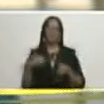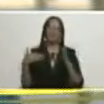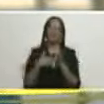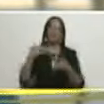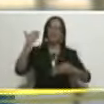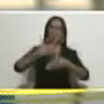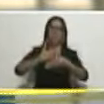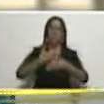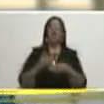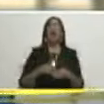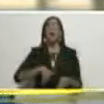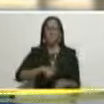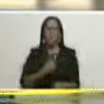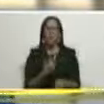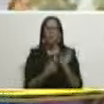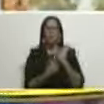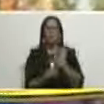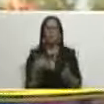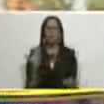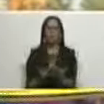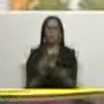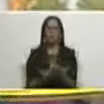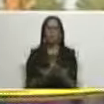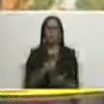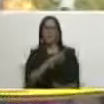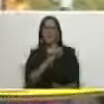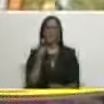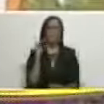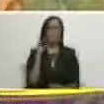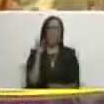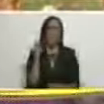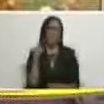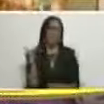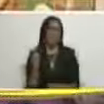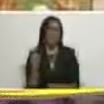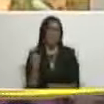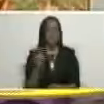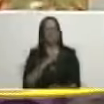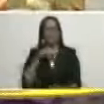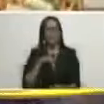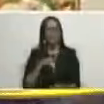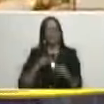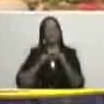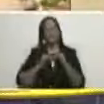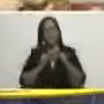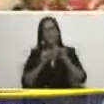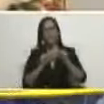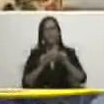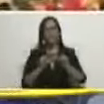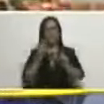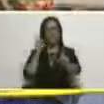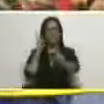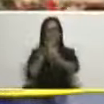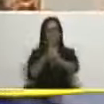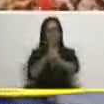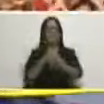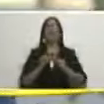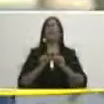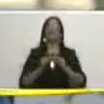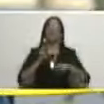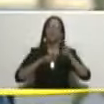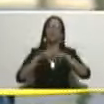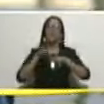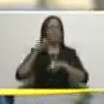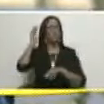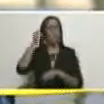bloqueo ha podido demostrar con hechos y no palabras nada más, que nosotros vamos a seguir determinados a seguir construyendo un